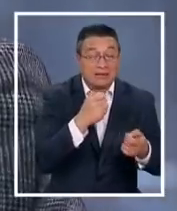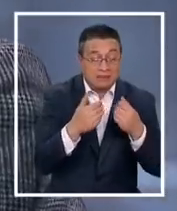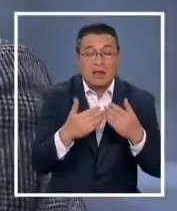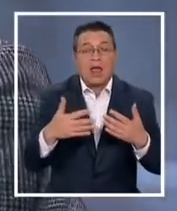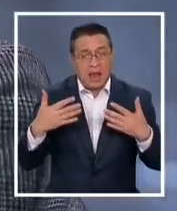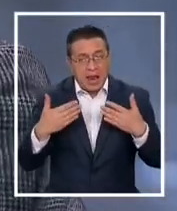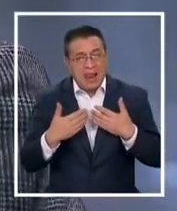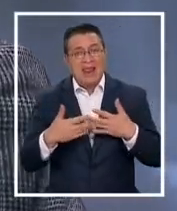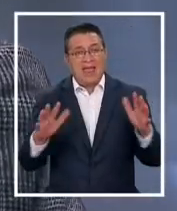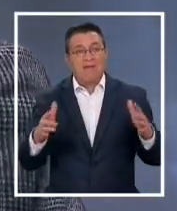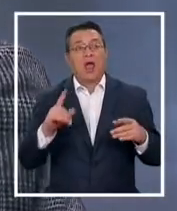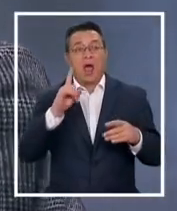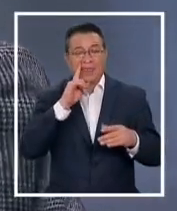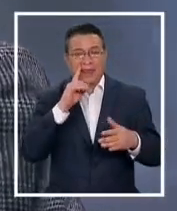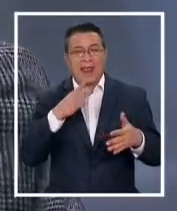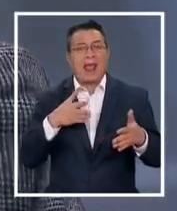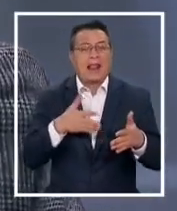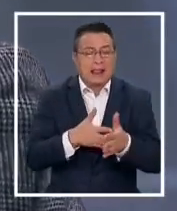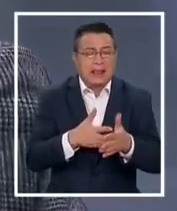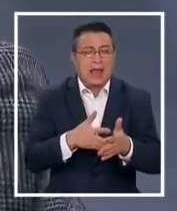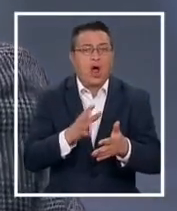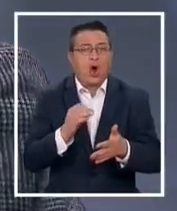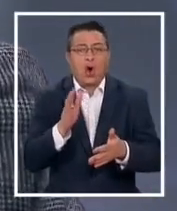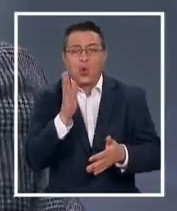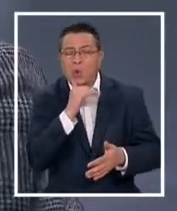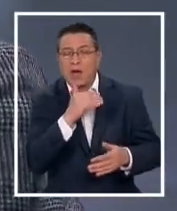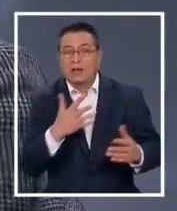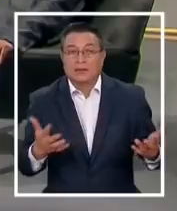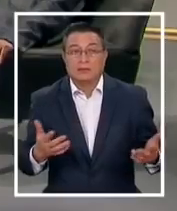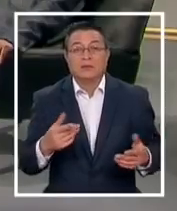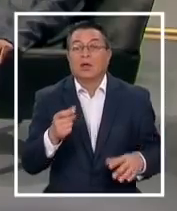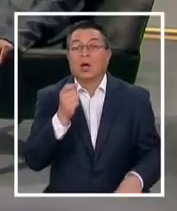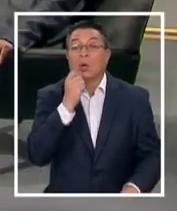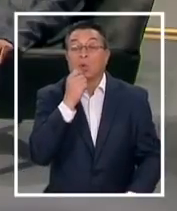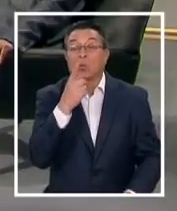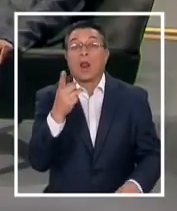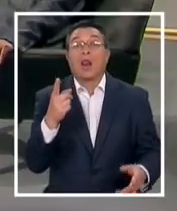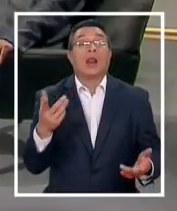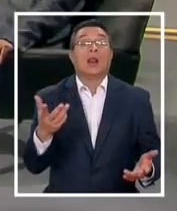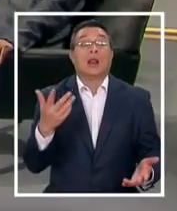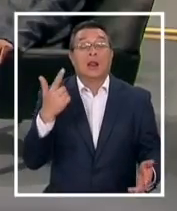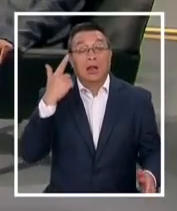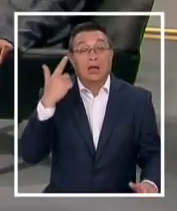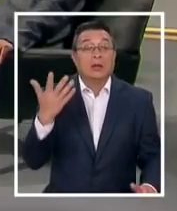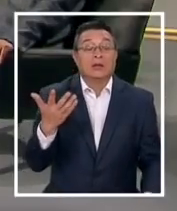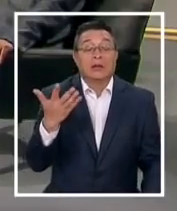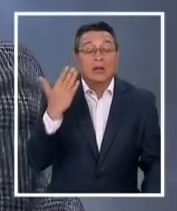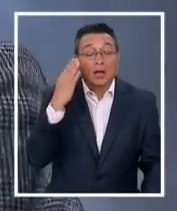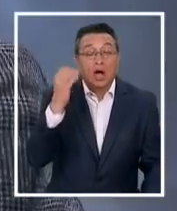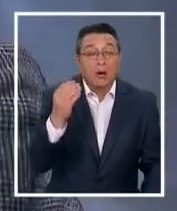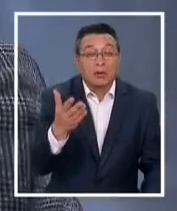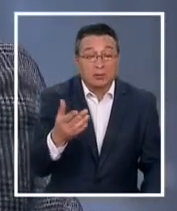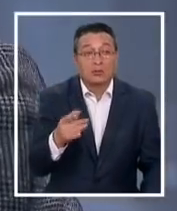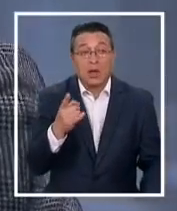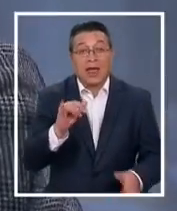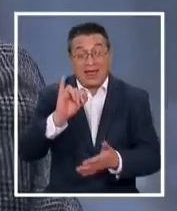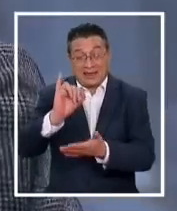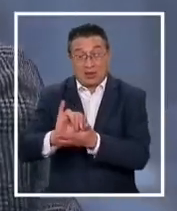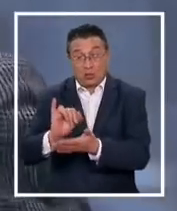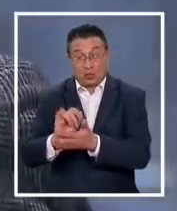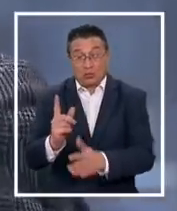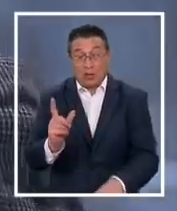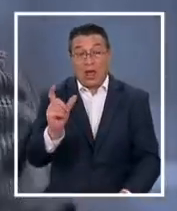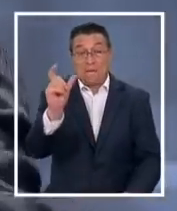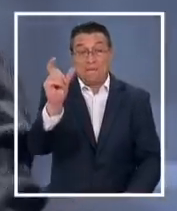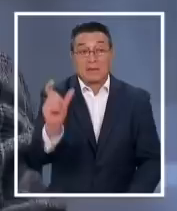fundamental. ¿Tiene límite o no tiene límite? Es una pregunta. ¿Y a qué conclusión llegó? Yo creo que una institución o una